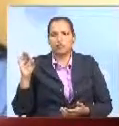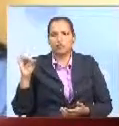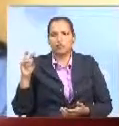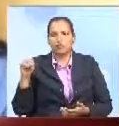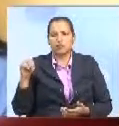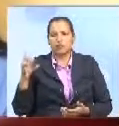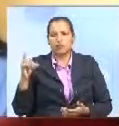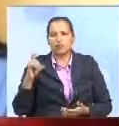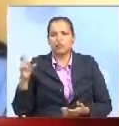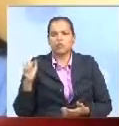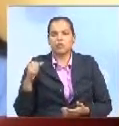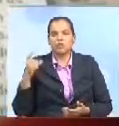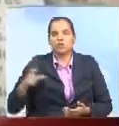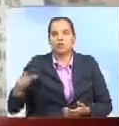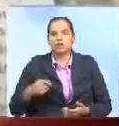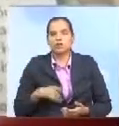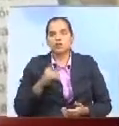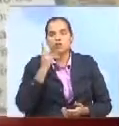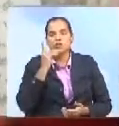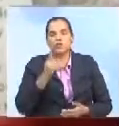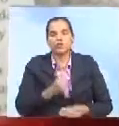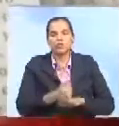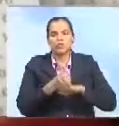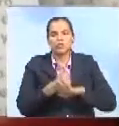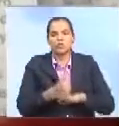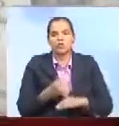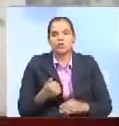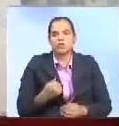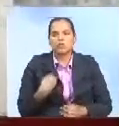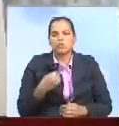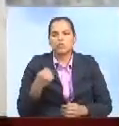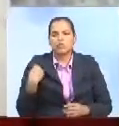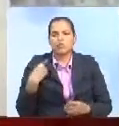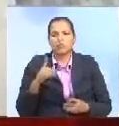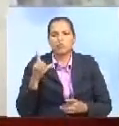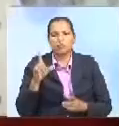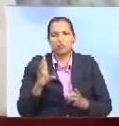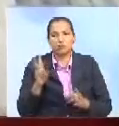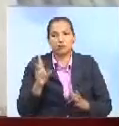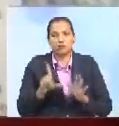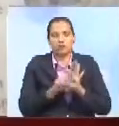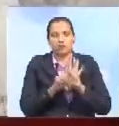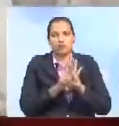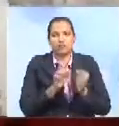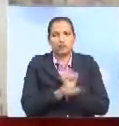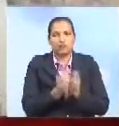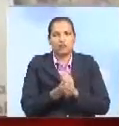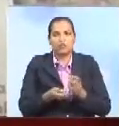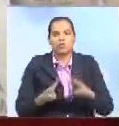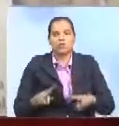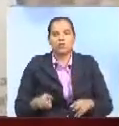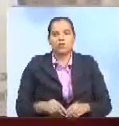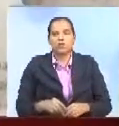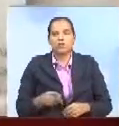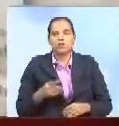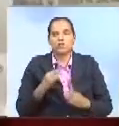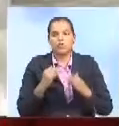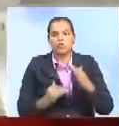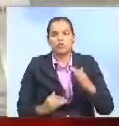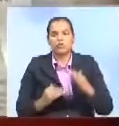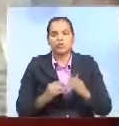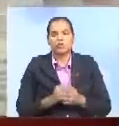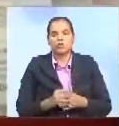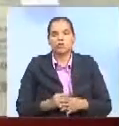entidad, Kelly Gracia, manifestó que enfrentan cerca de 6 procesos legales, situaciones políticas que han disminuido